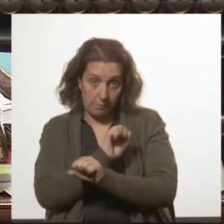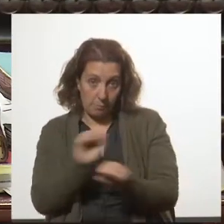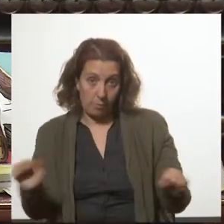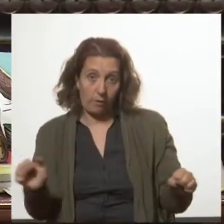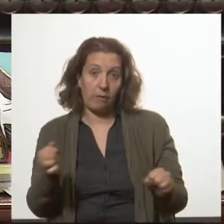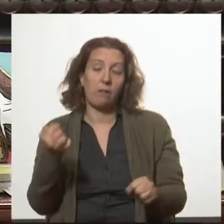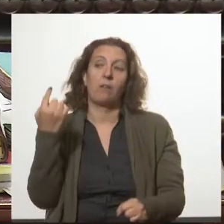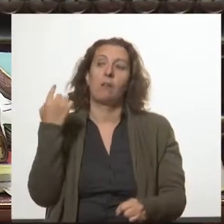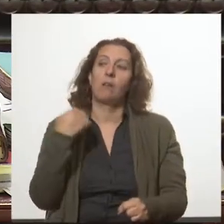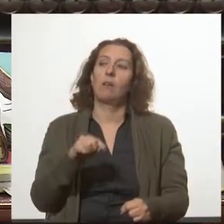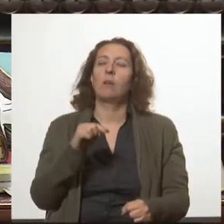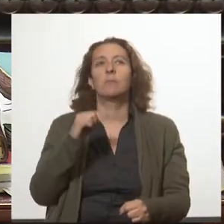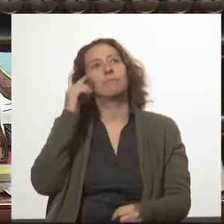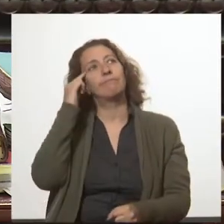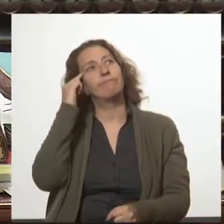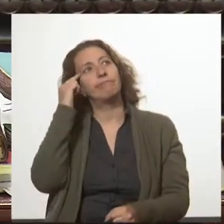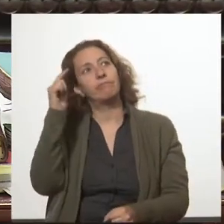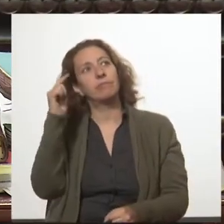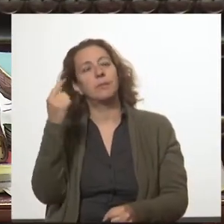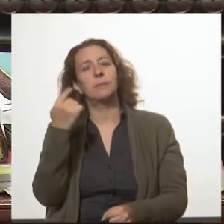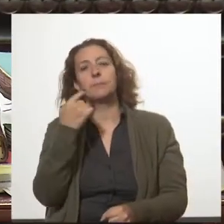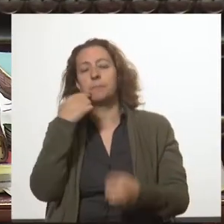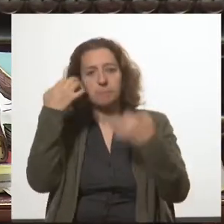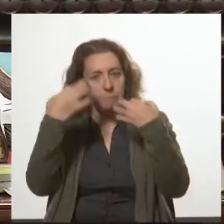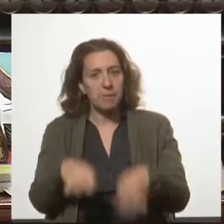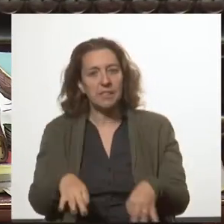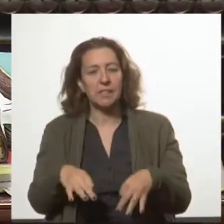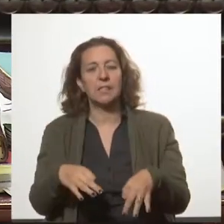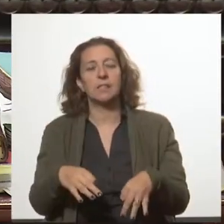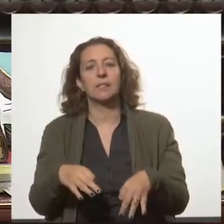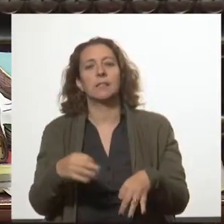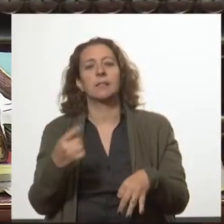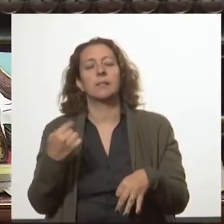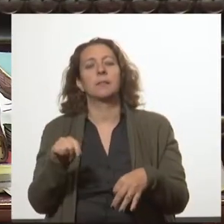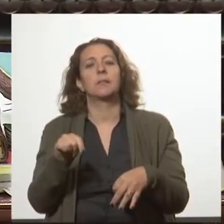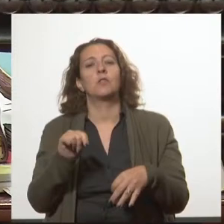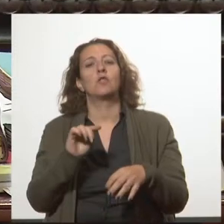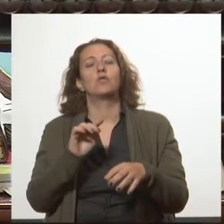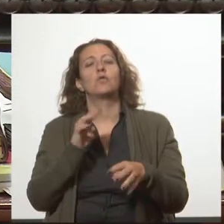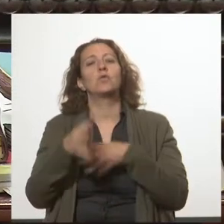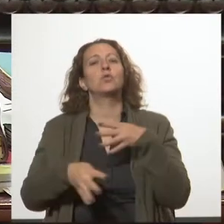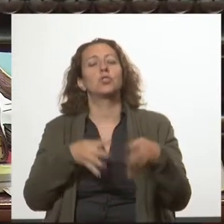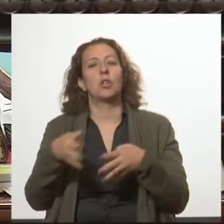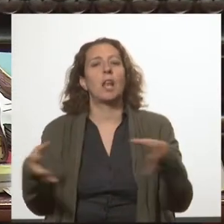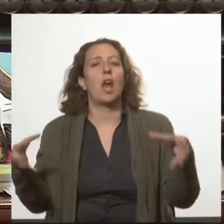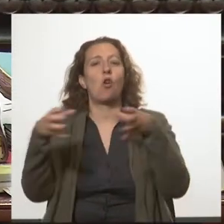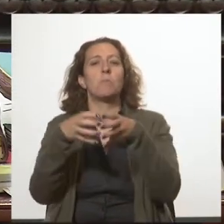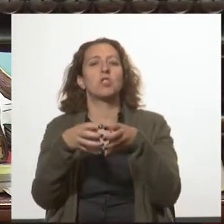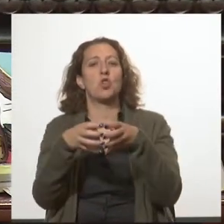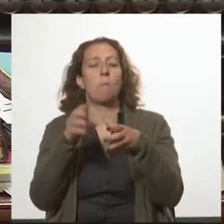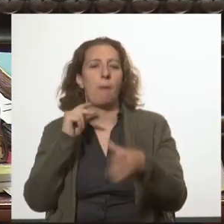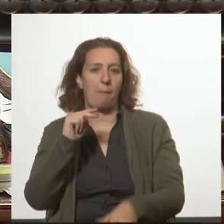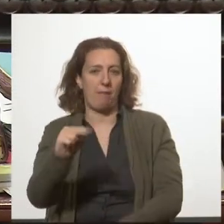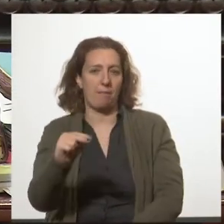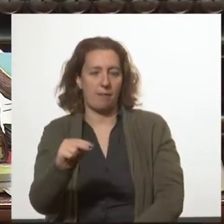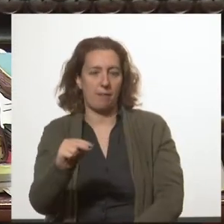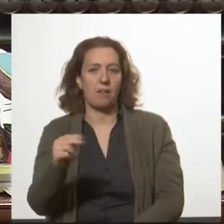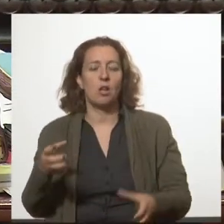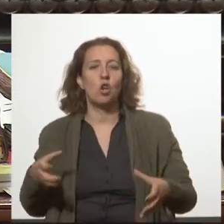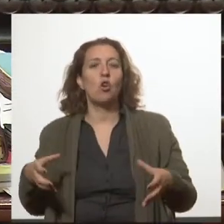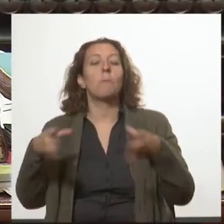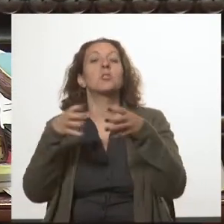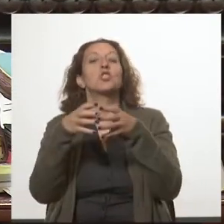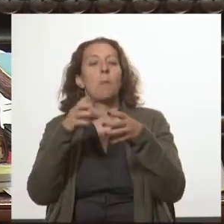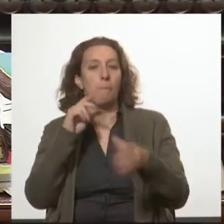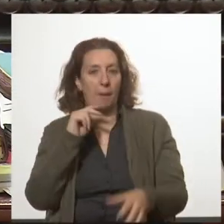una consideración bien pertinente y es la relativa a las funciones de la comisión permanente la comisión permanente